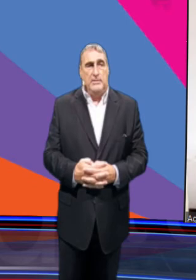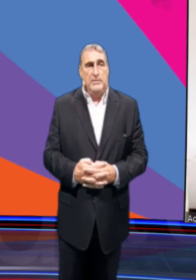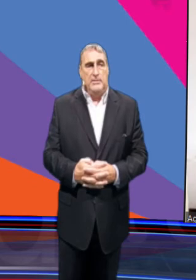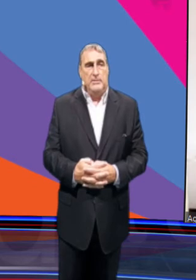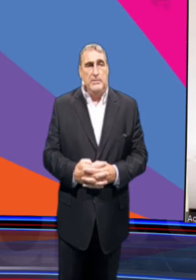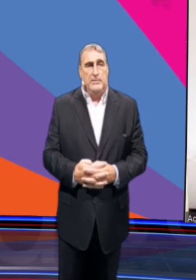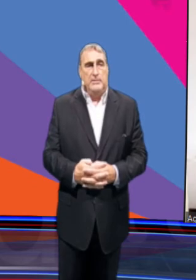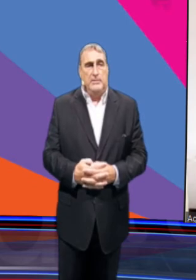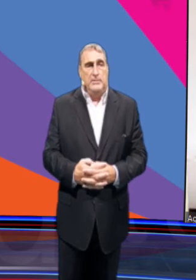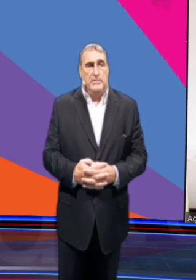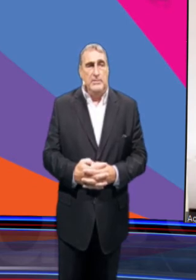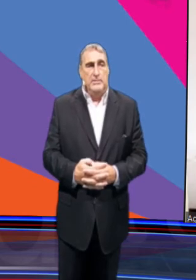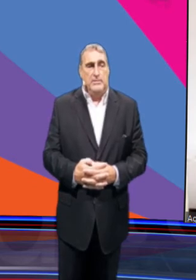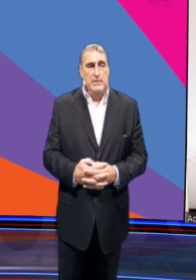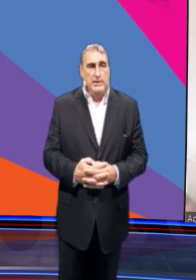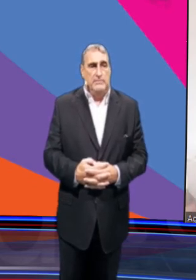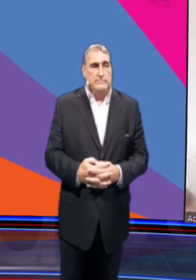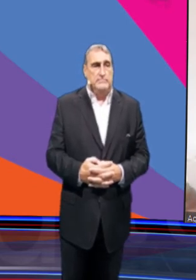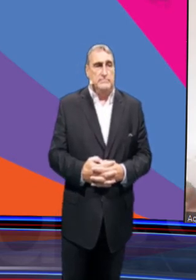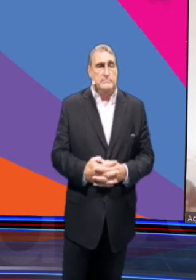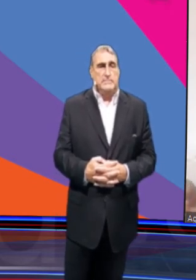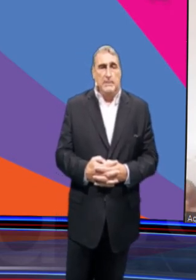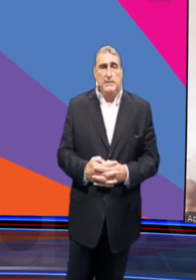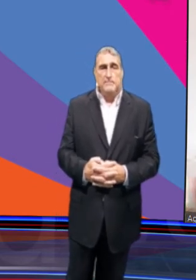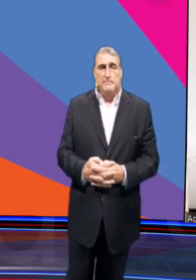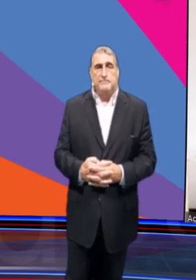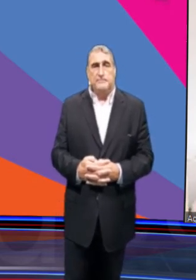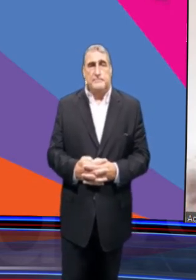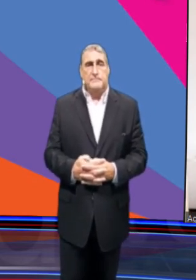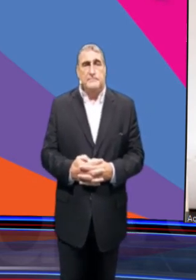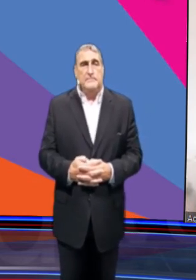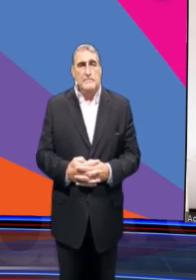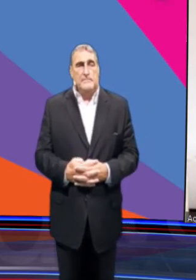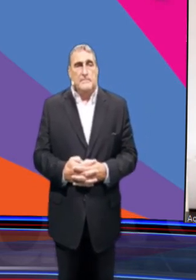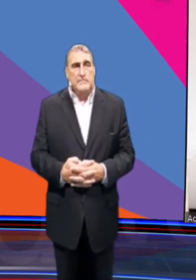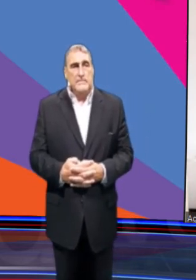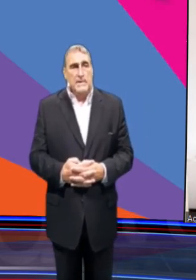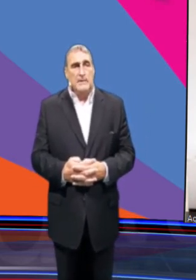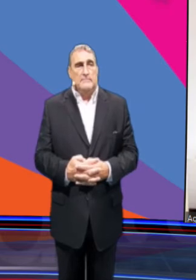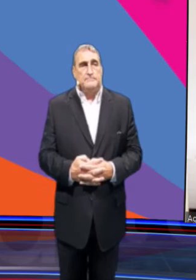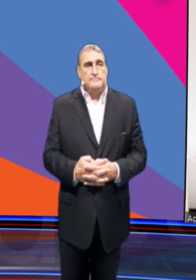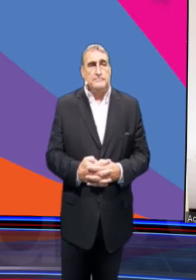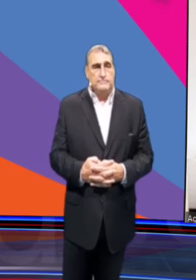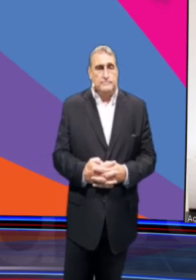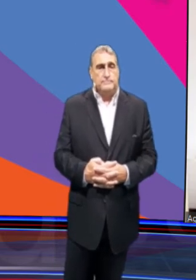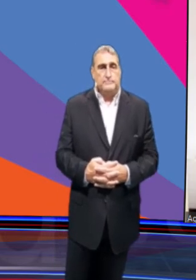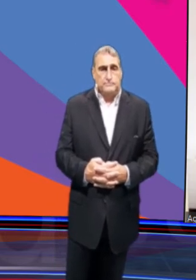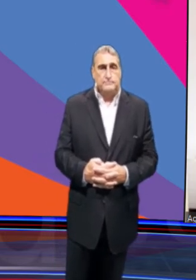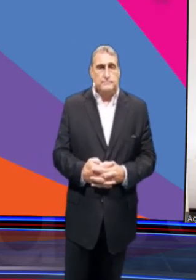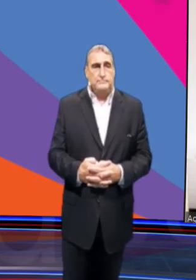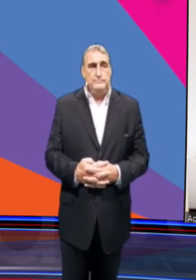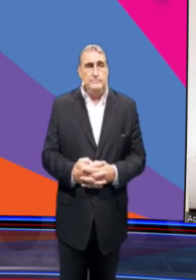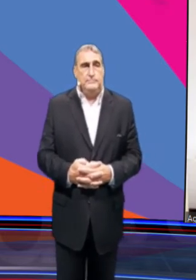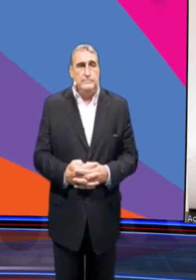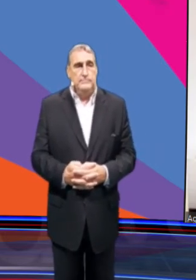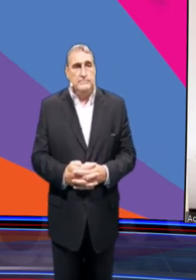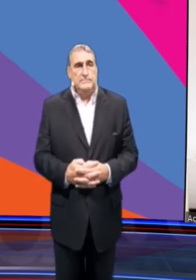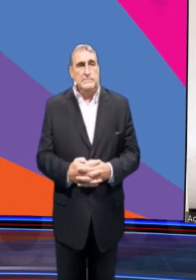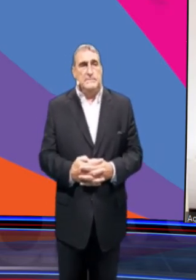candidato que es Angelini. Claro, está bien. Entonces, eso en Rosario tiene peso. Hablando de